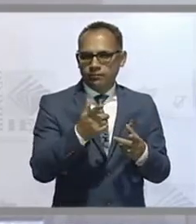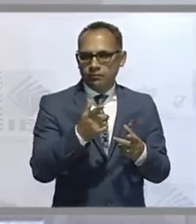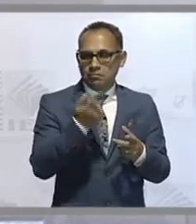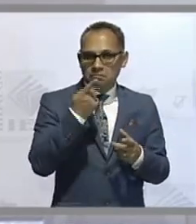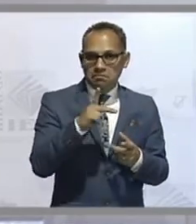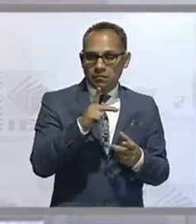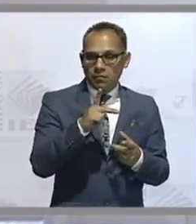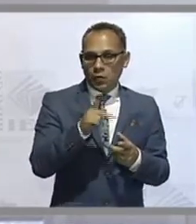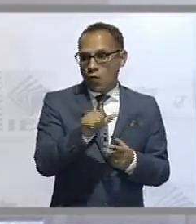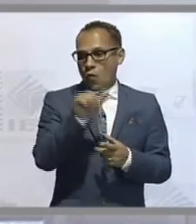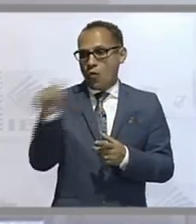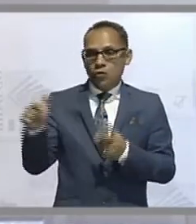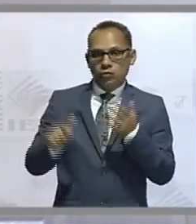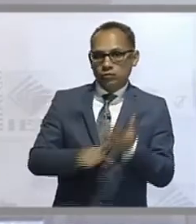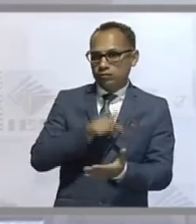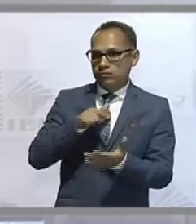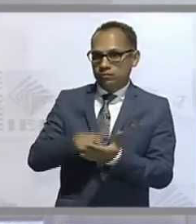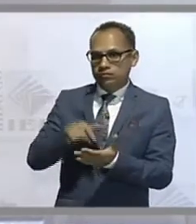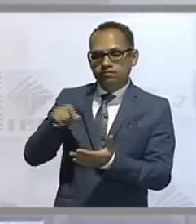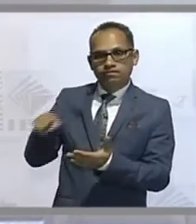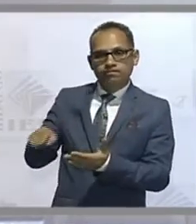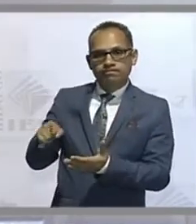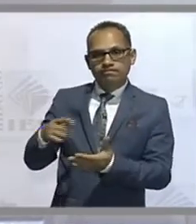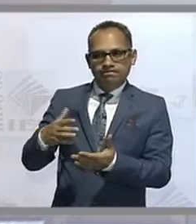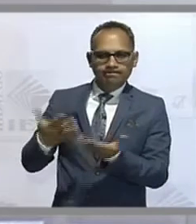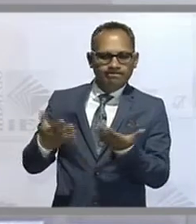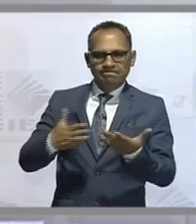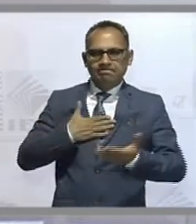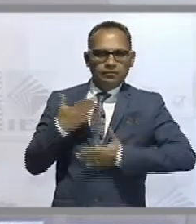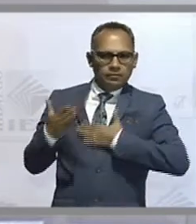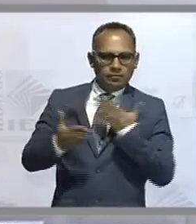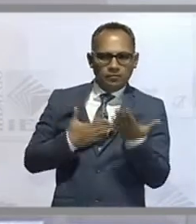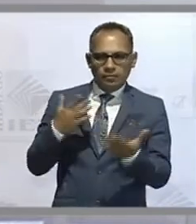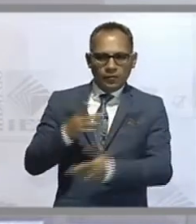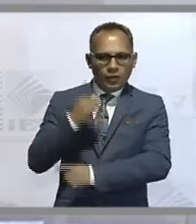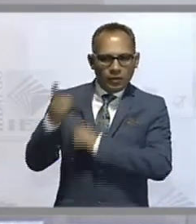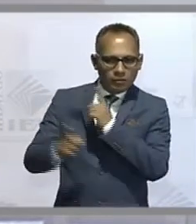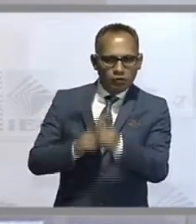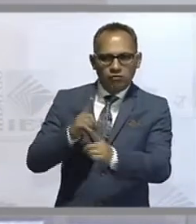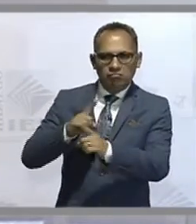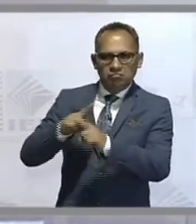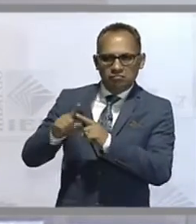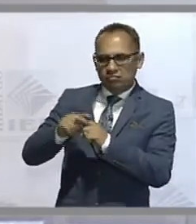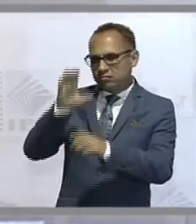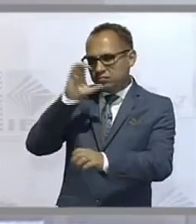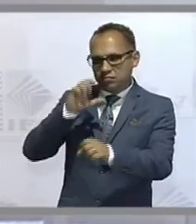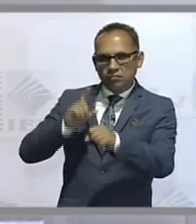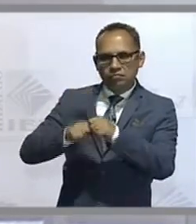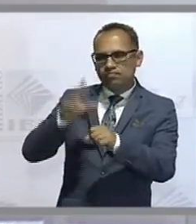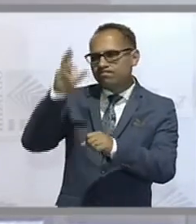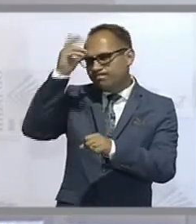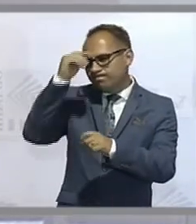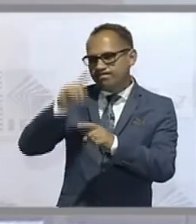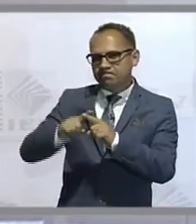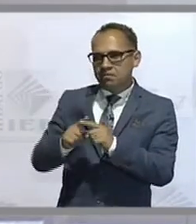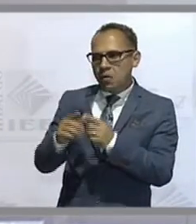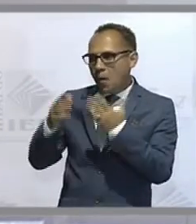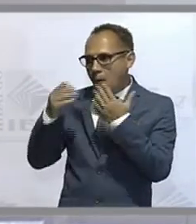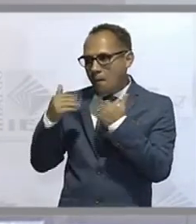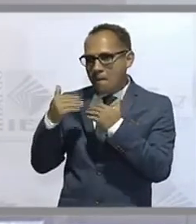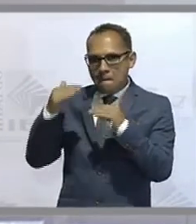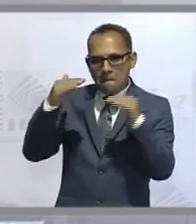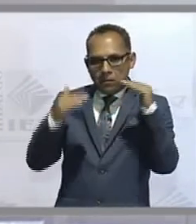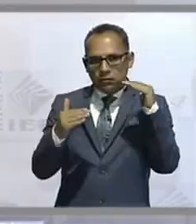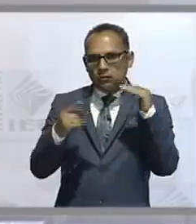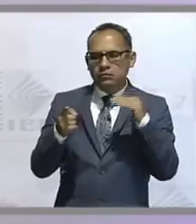inexistentes los lugares para la sangre para la sana recreación de los jóvenes o que fomenten la cultura y aprendizaje que piensa hacer al